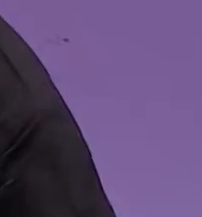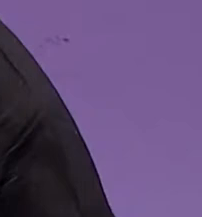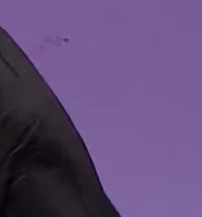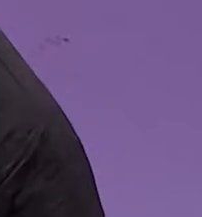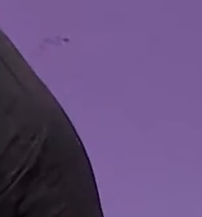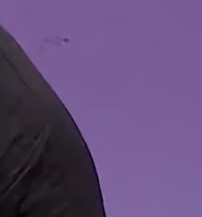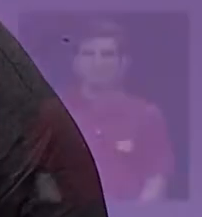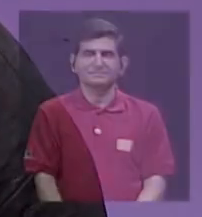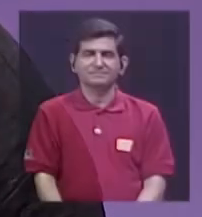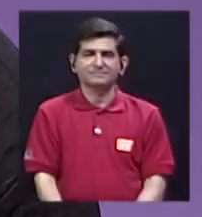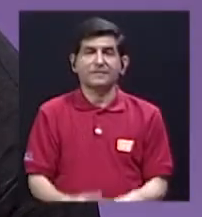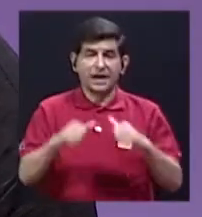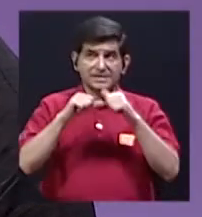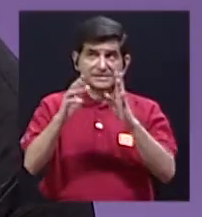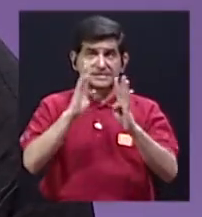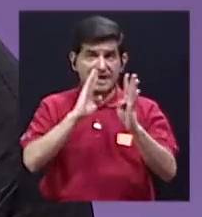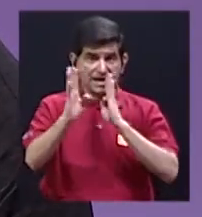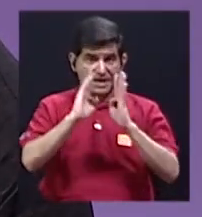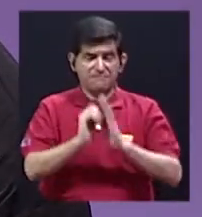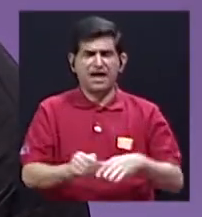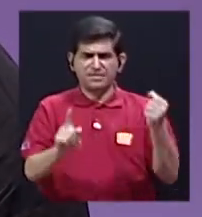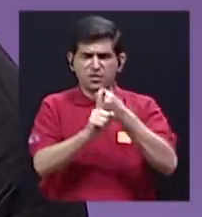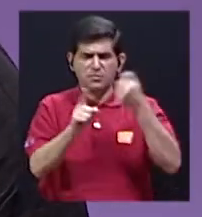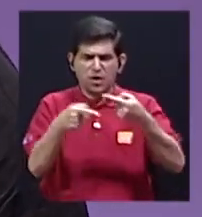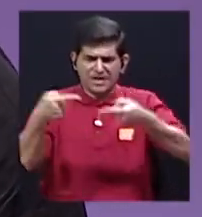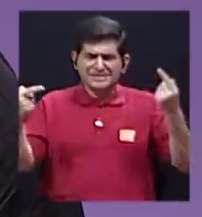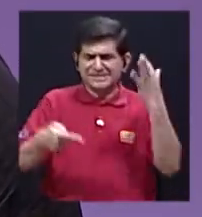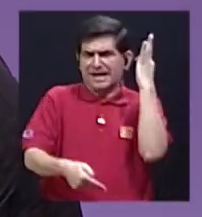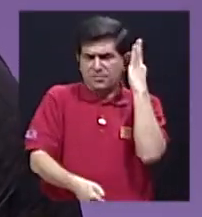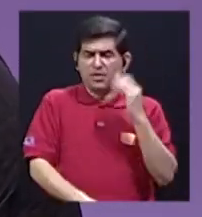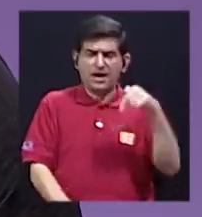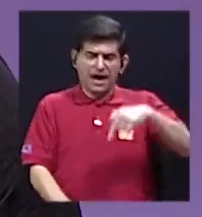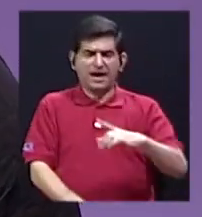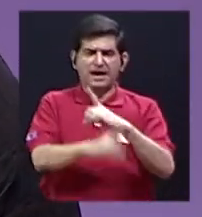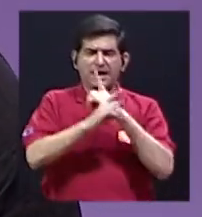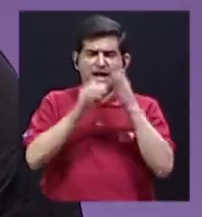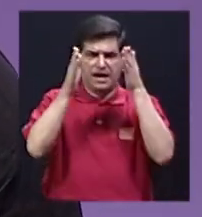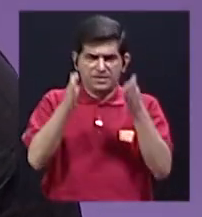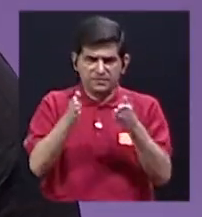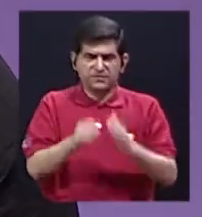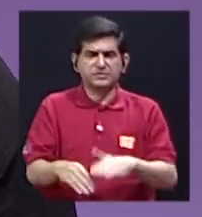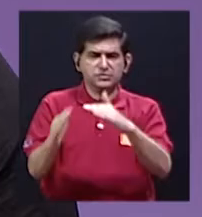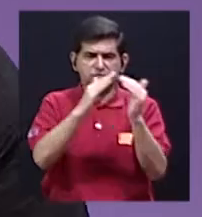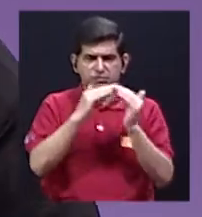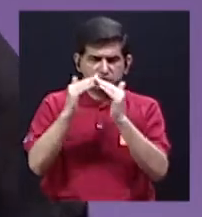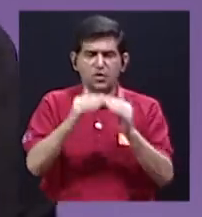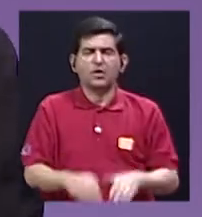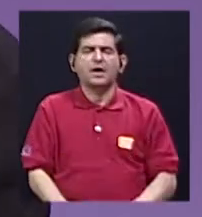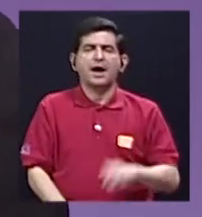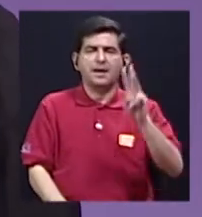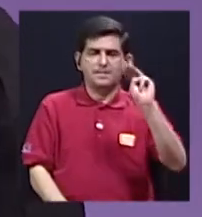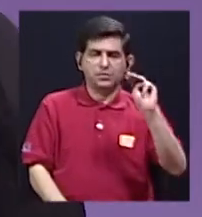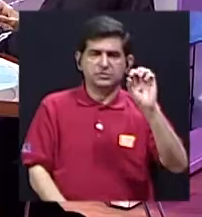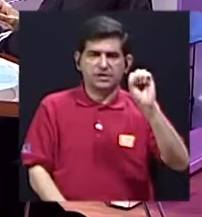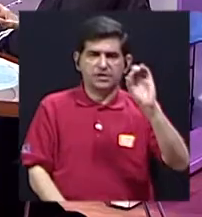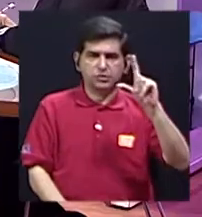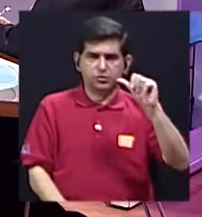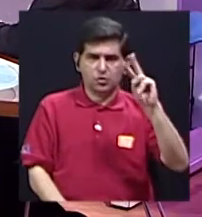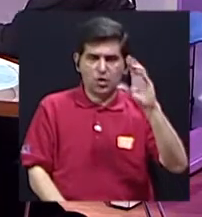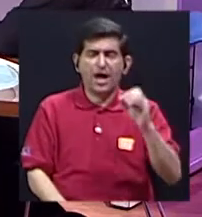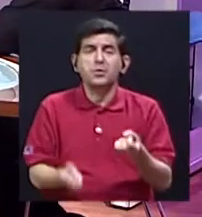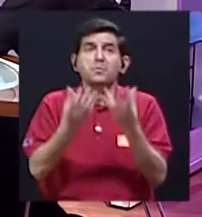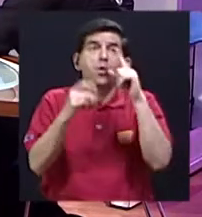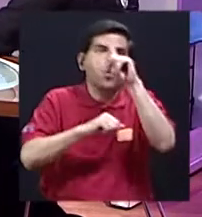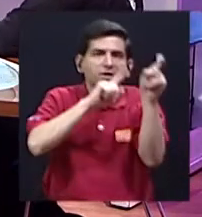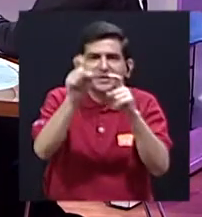seguimos conversando sobre violencia contra las mujeres con una defensora de las y los habitantes montserrat sola no estamos llenas de